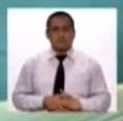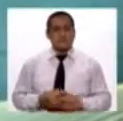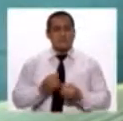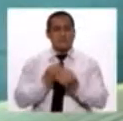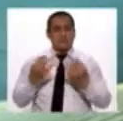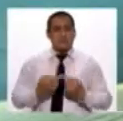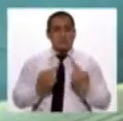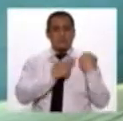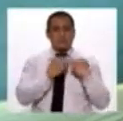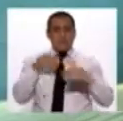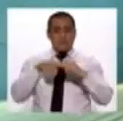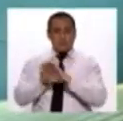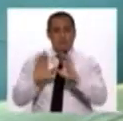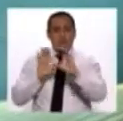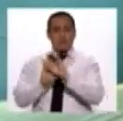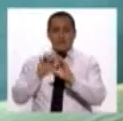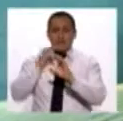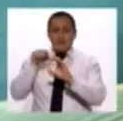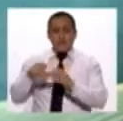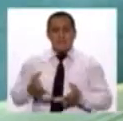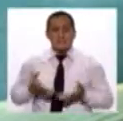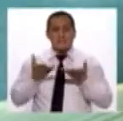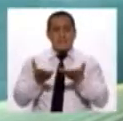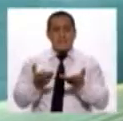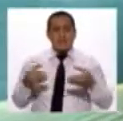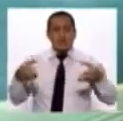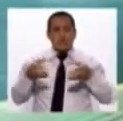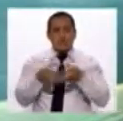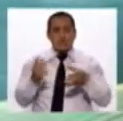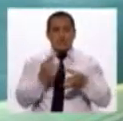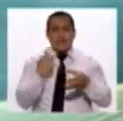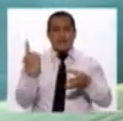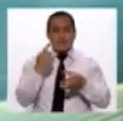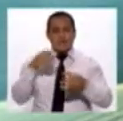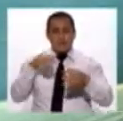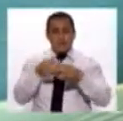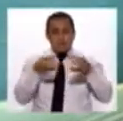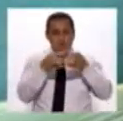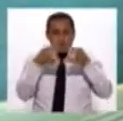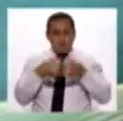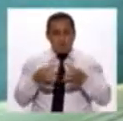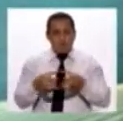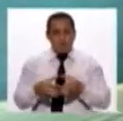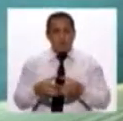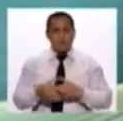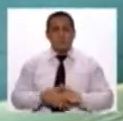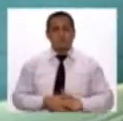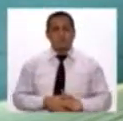Las facultades que están en la Constitución son dadas a los órganos que están en la Constitución.